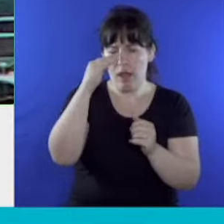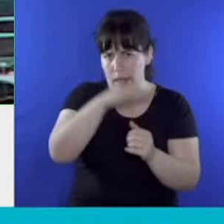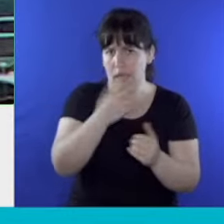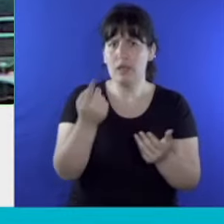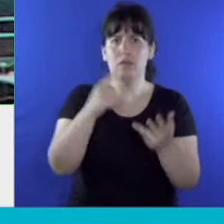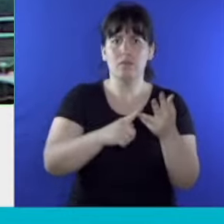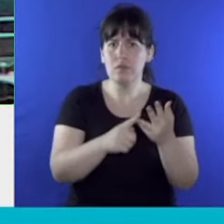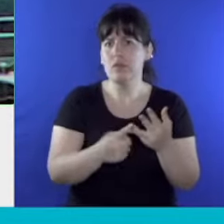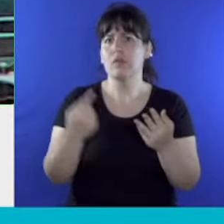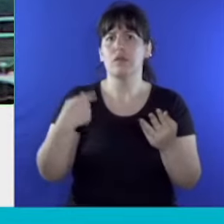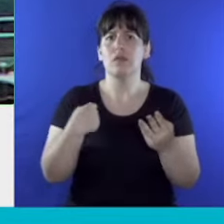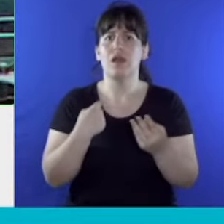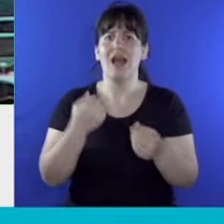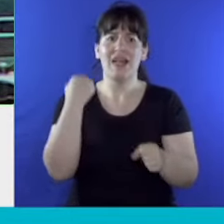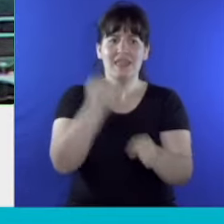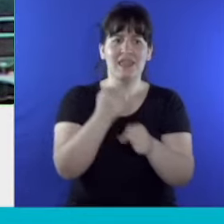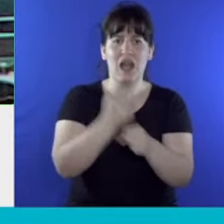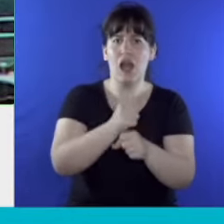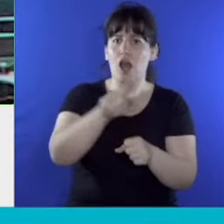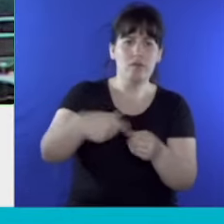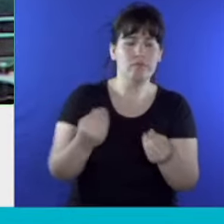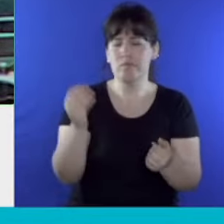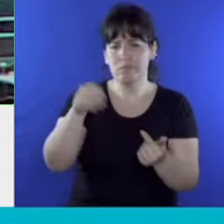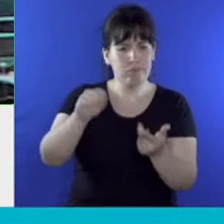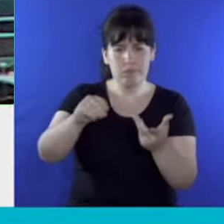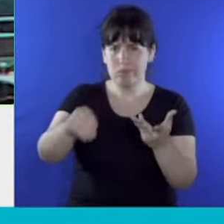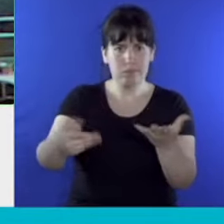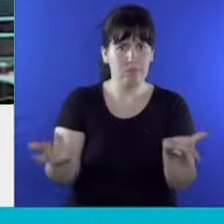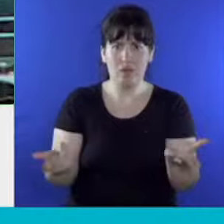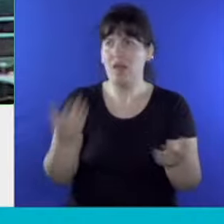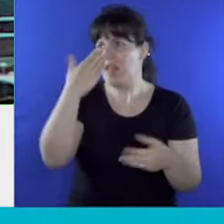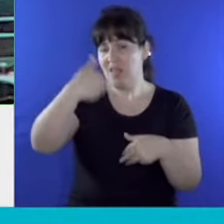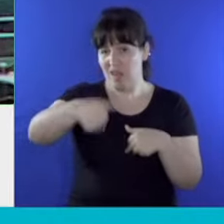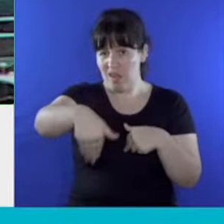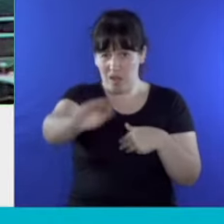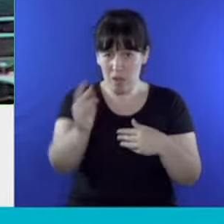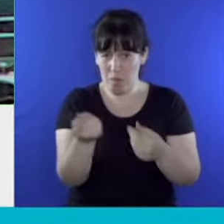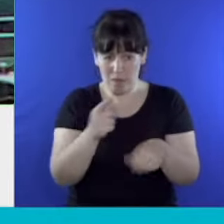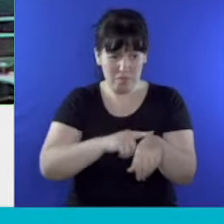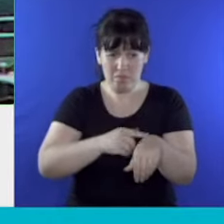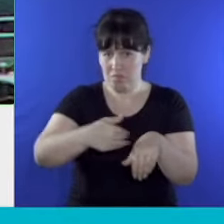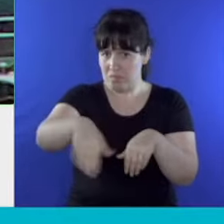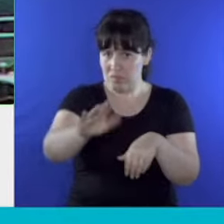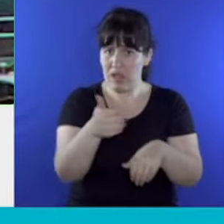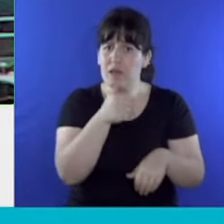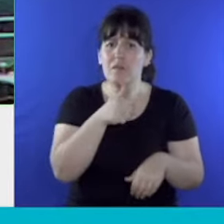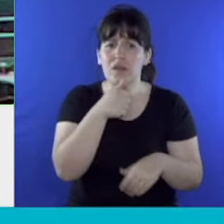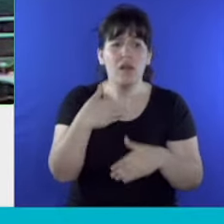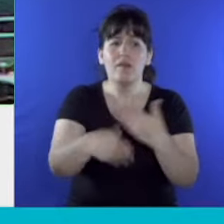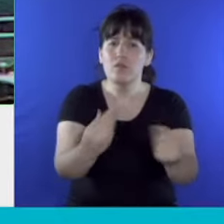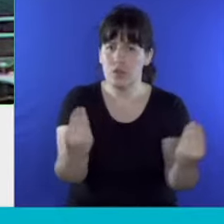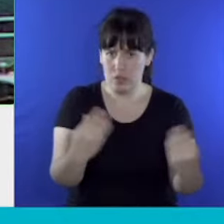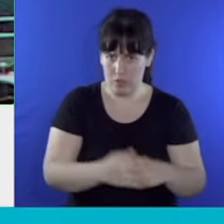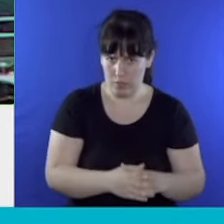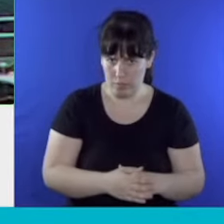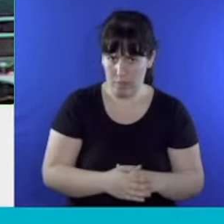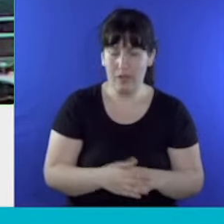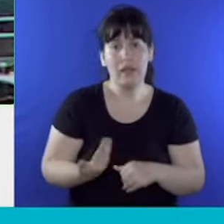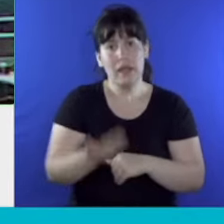con destrucción de fuentes de trabajo. ¿Qué panorama va a haber con los medicamentos dentro de poco tiempo? Cuando en